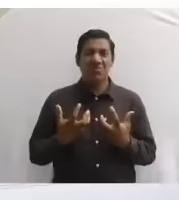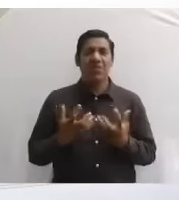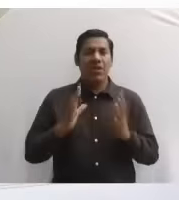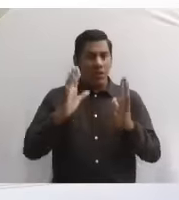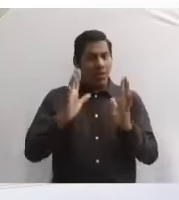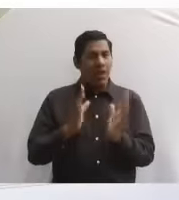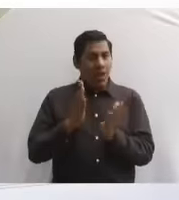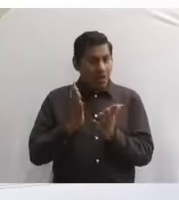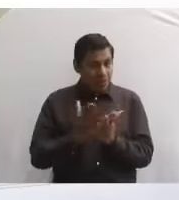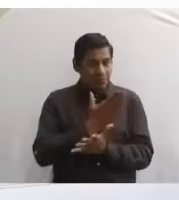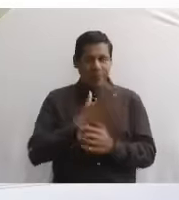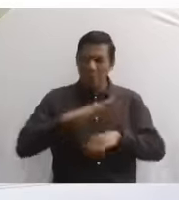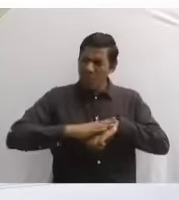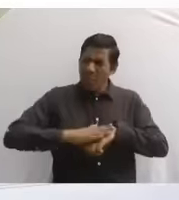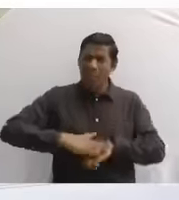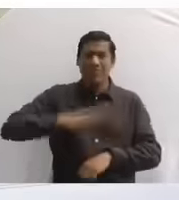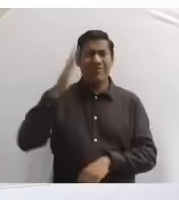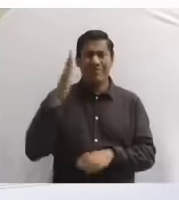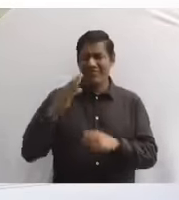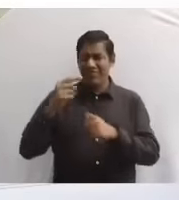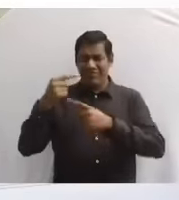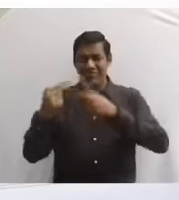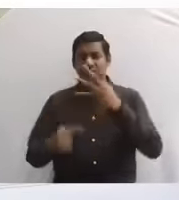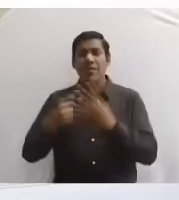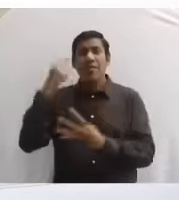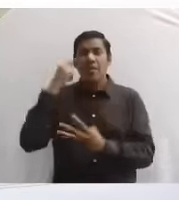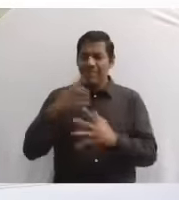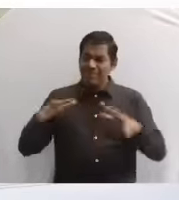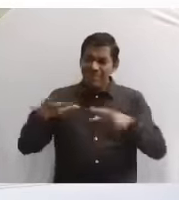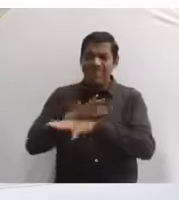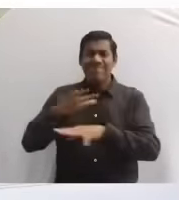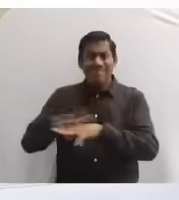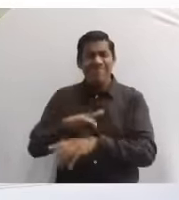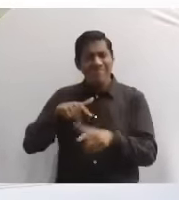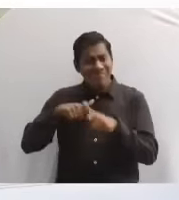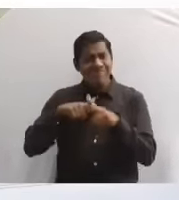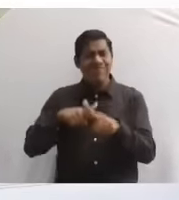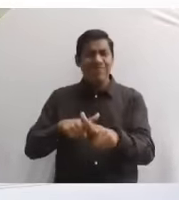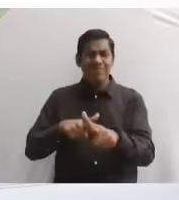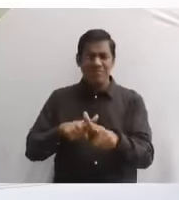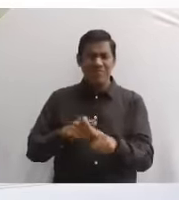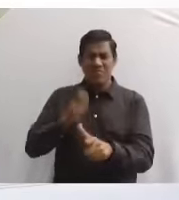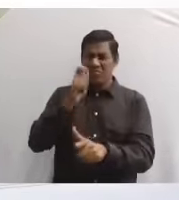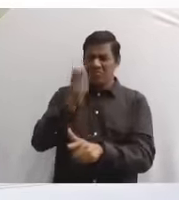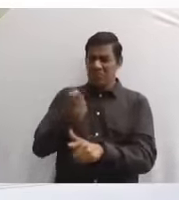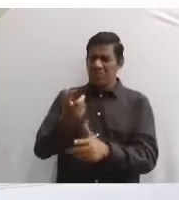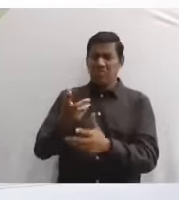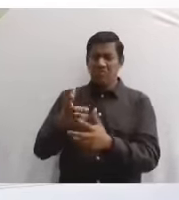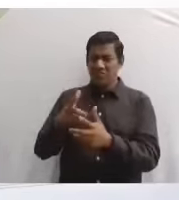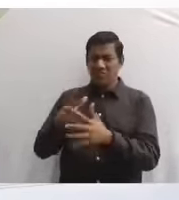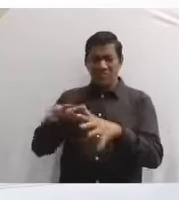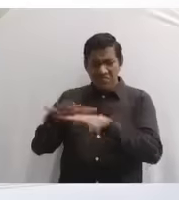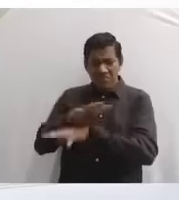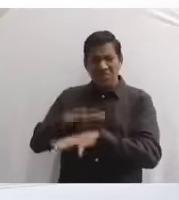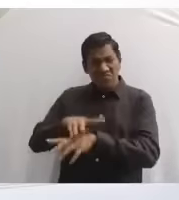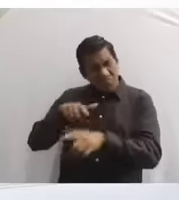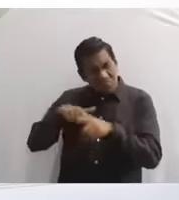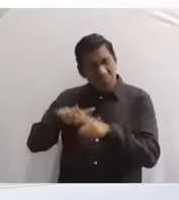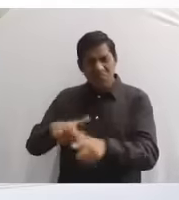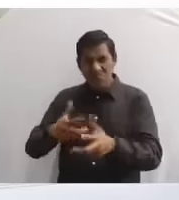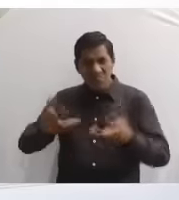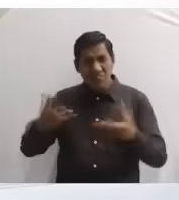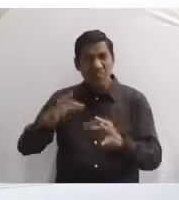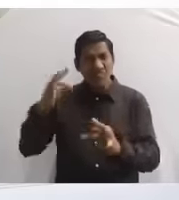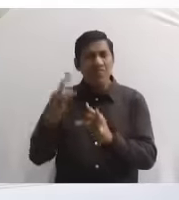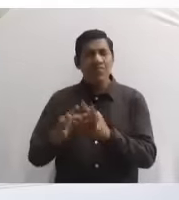además? A consolidar la transformación. ¿Qué quiere decir consolidar? Pues quiere decir que vamos